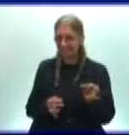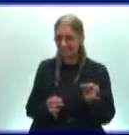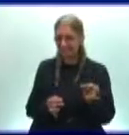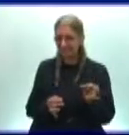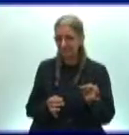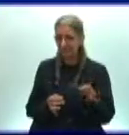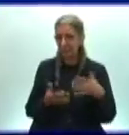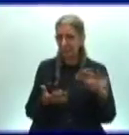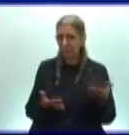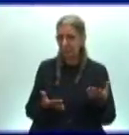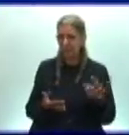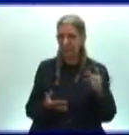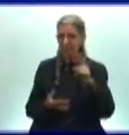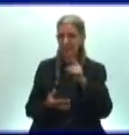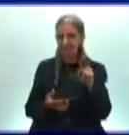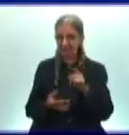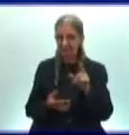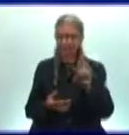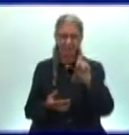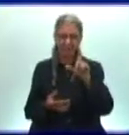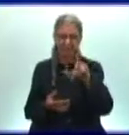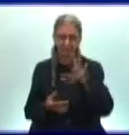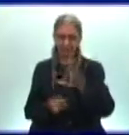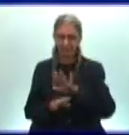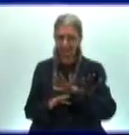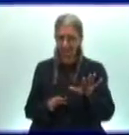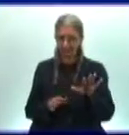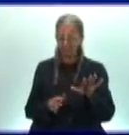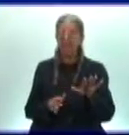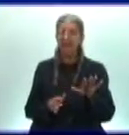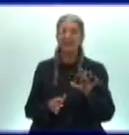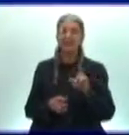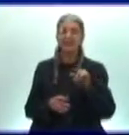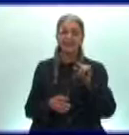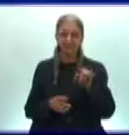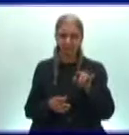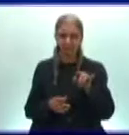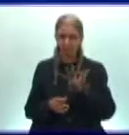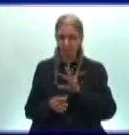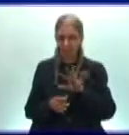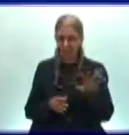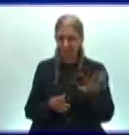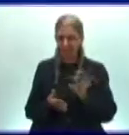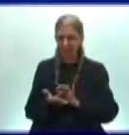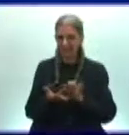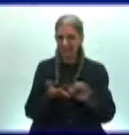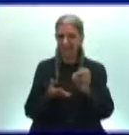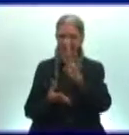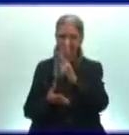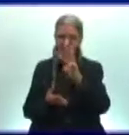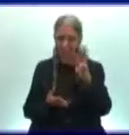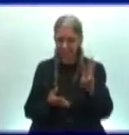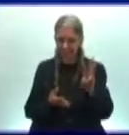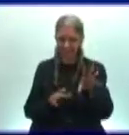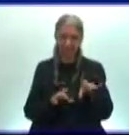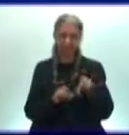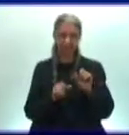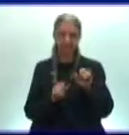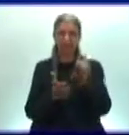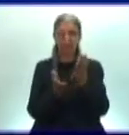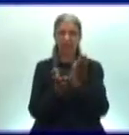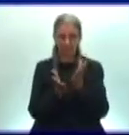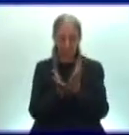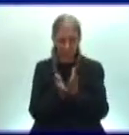representa con la letra Z mayúscula. Esto también aparece en su libro de texto y ustedes lo pueden retomar